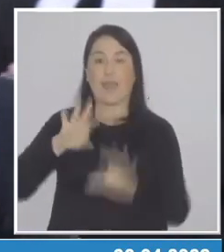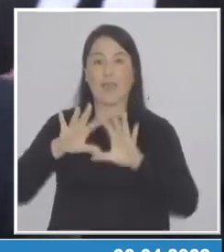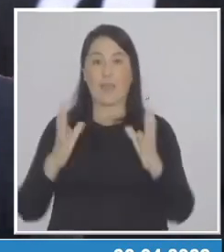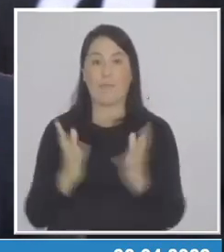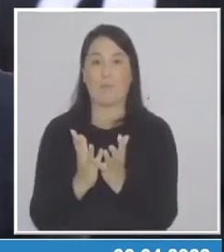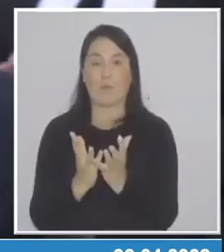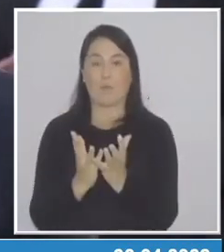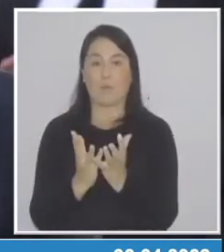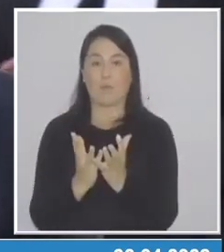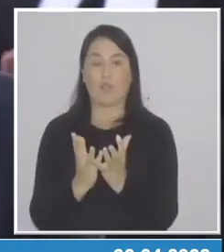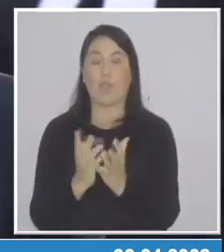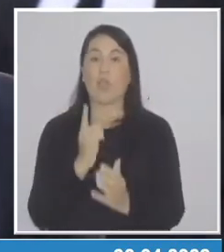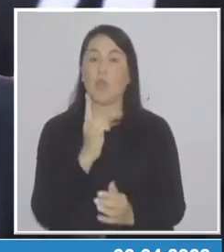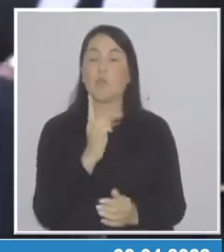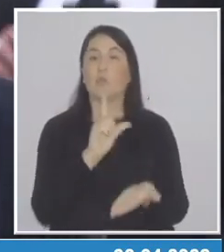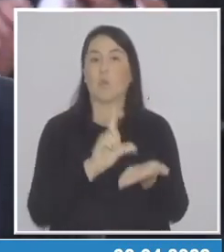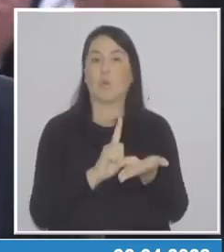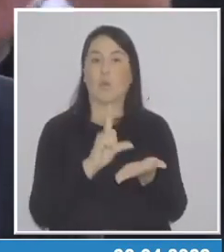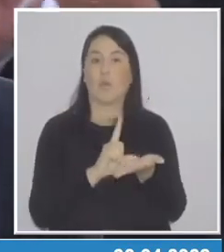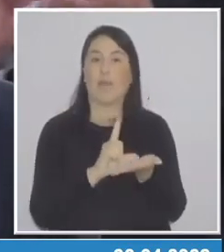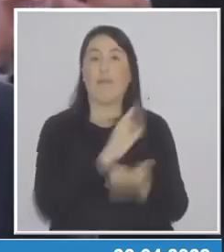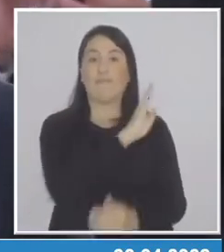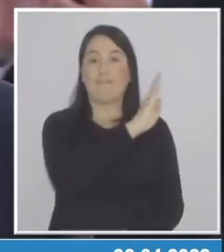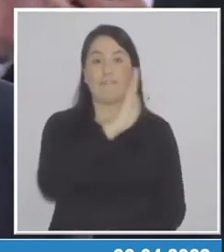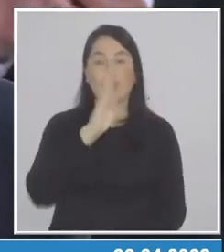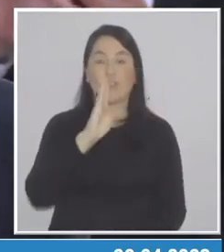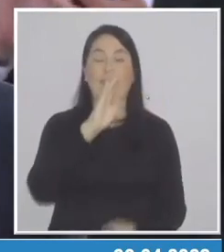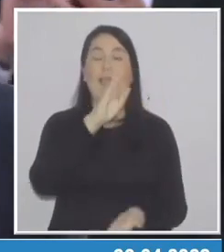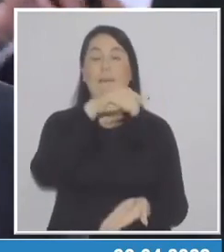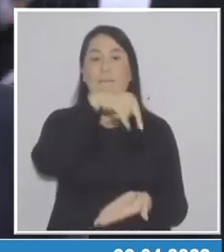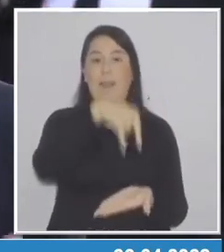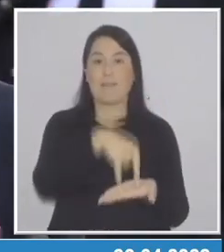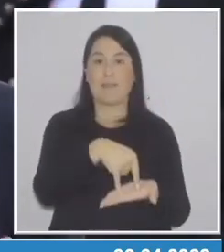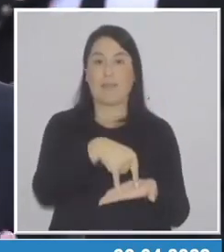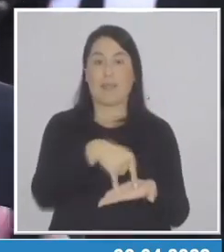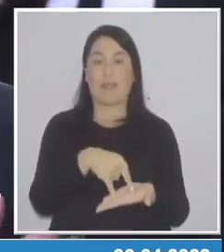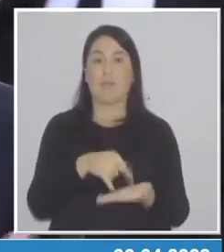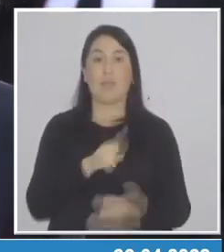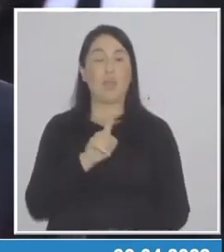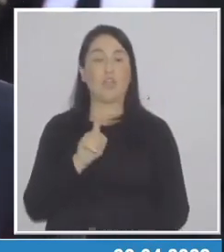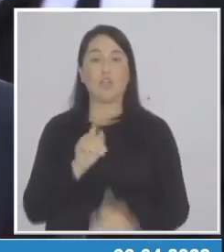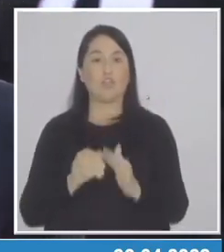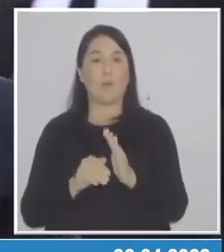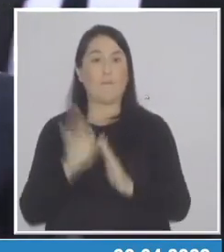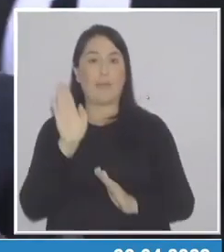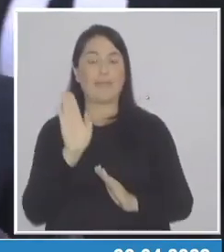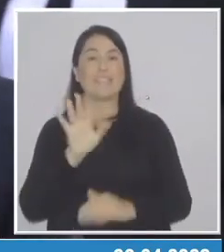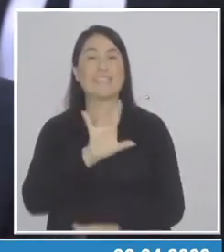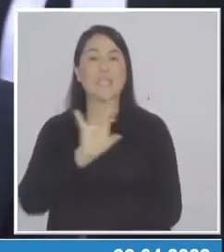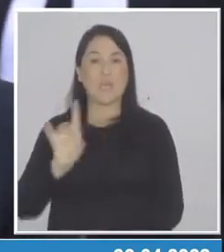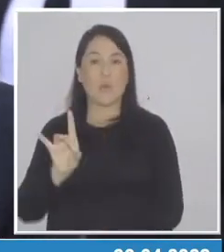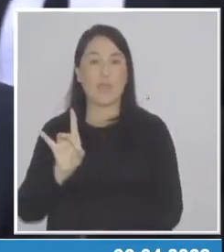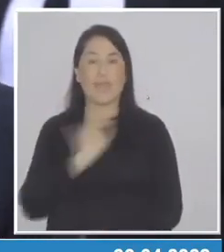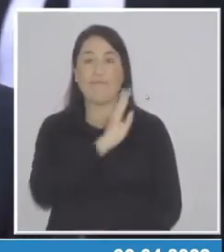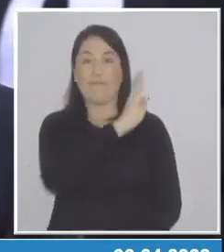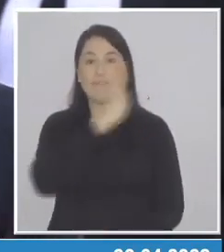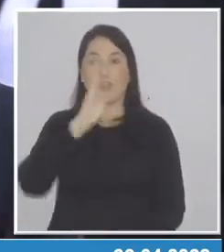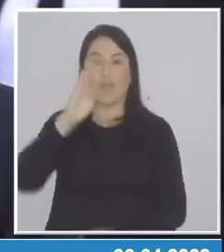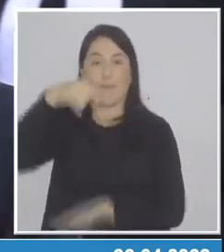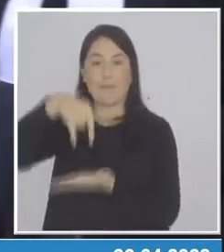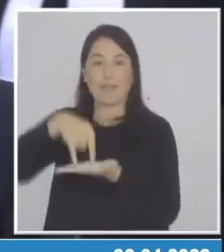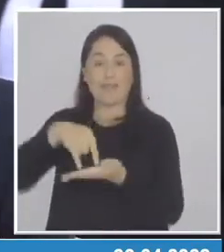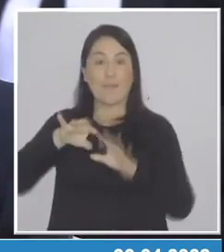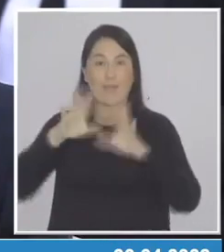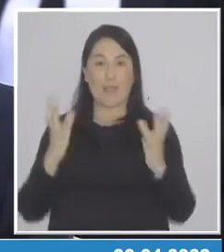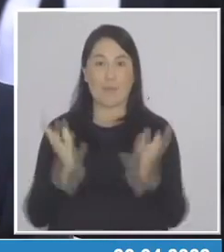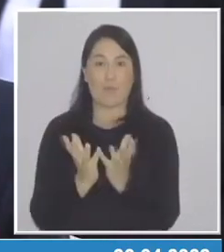de las secciones que son las bibliotecas parlamentarias. No son más de 50 las bibliotecas parlamentarias en el mundo y